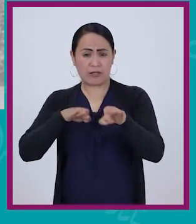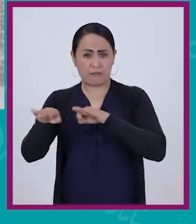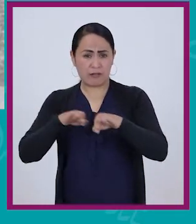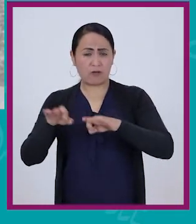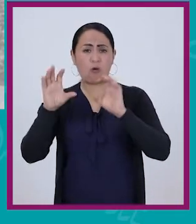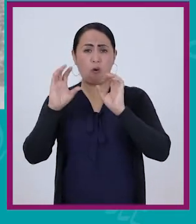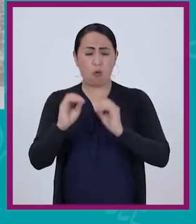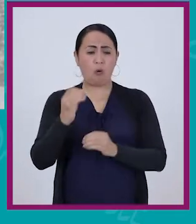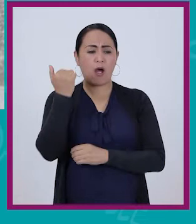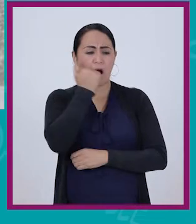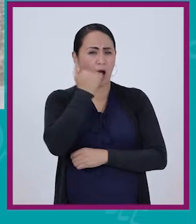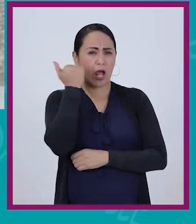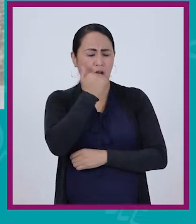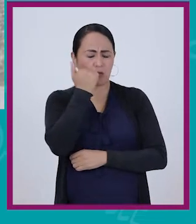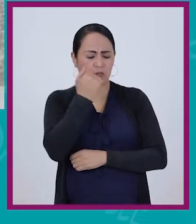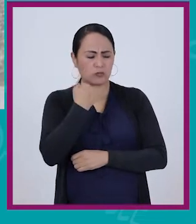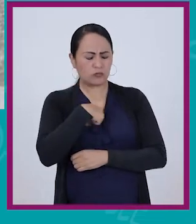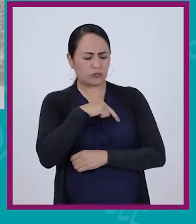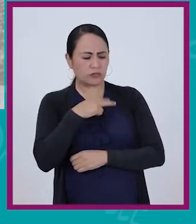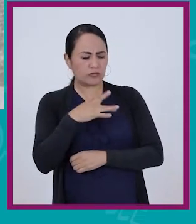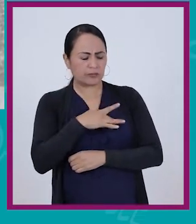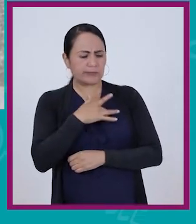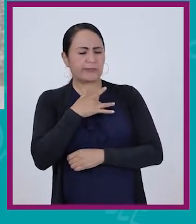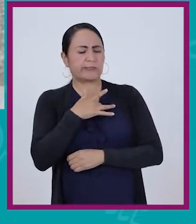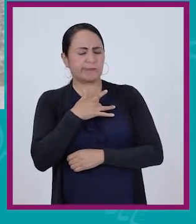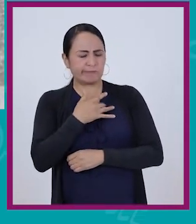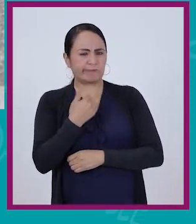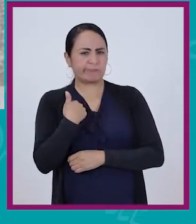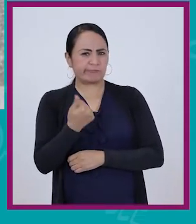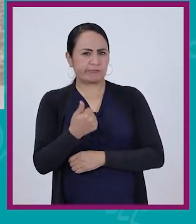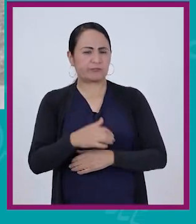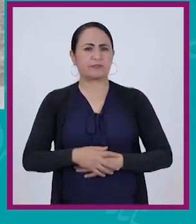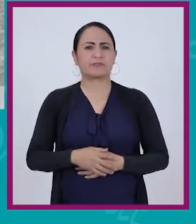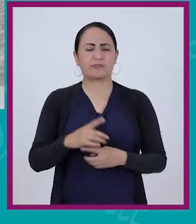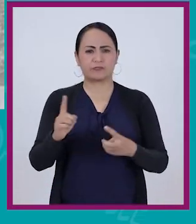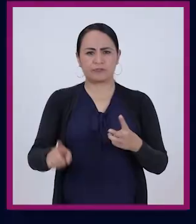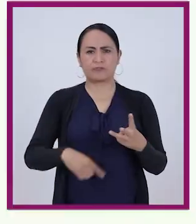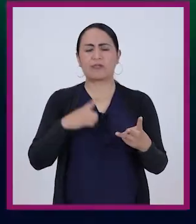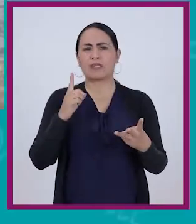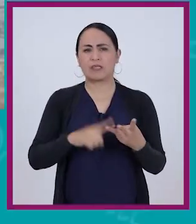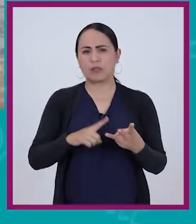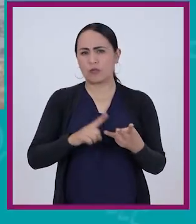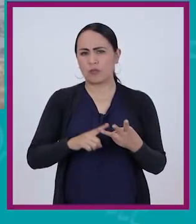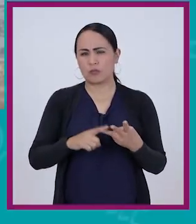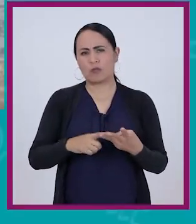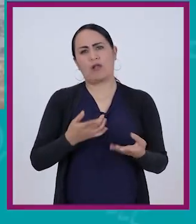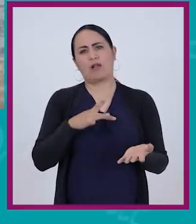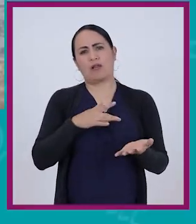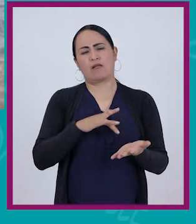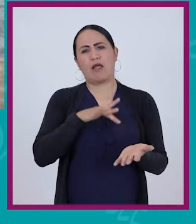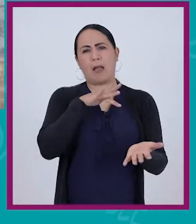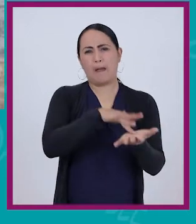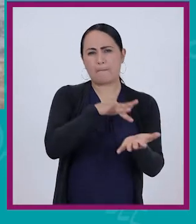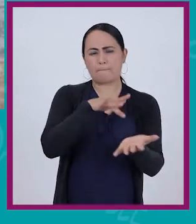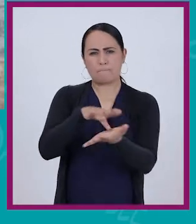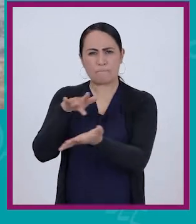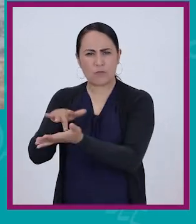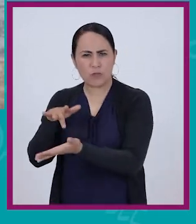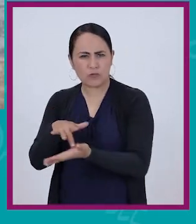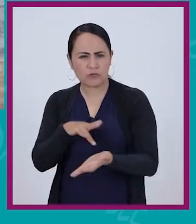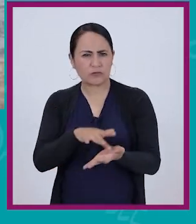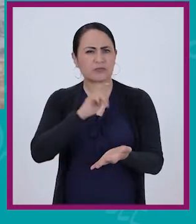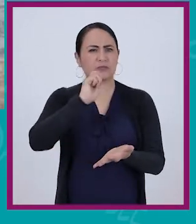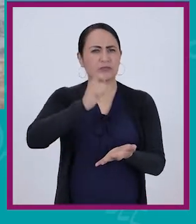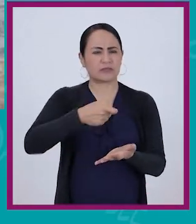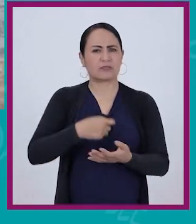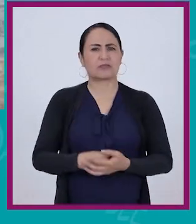nuestros compañeros de trabajo o a nuestros alumnos, y creo que eso es algo que tendríamos que valorar. Además de la cooperación, una de las estrategias